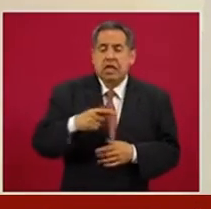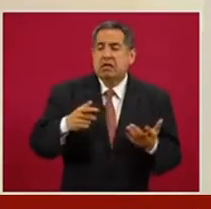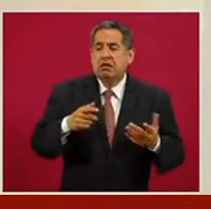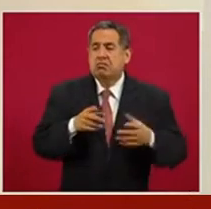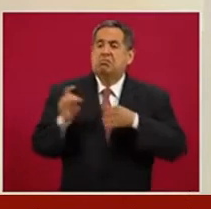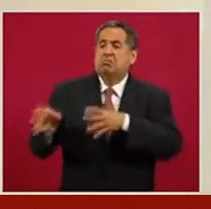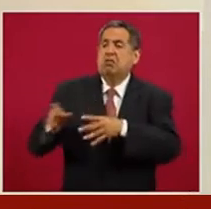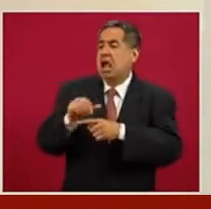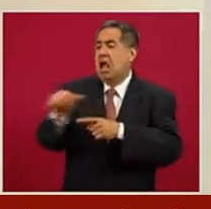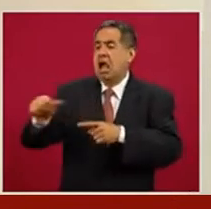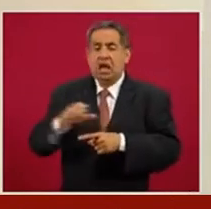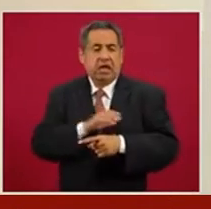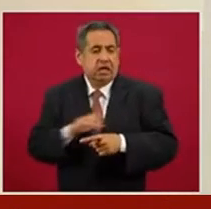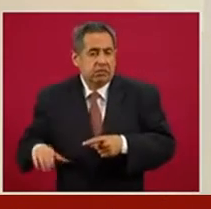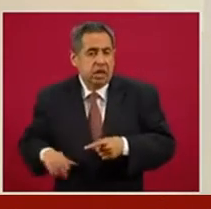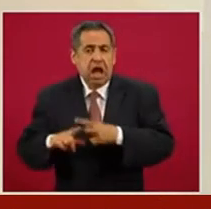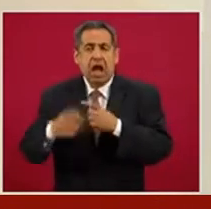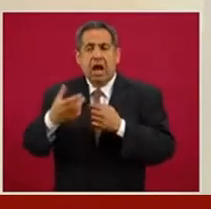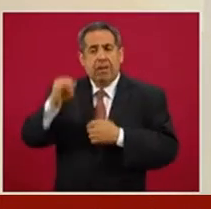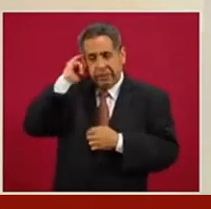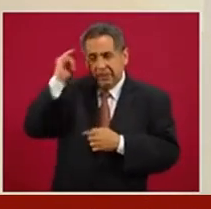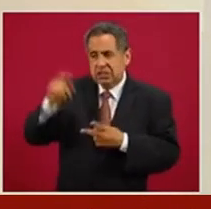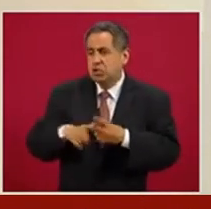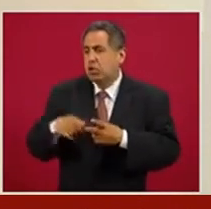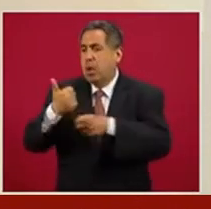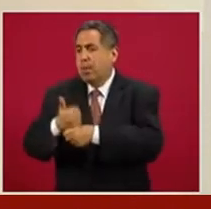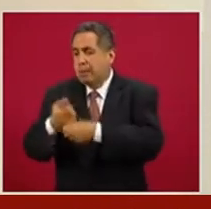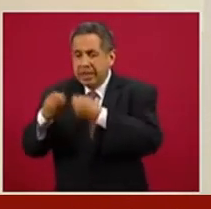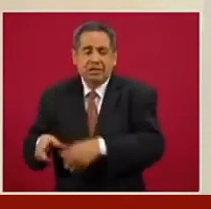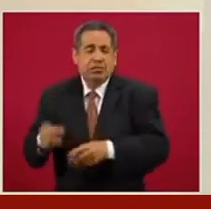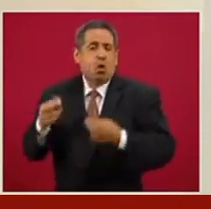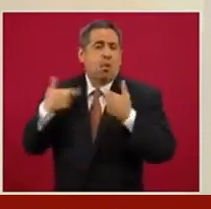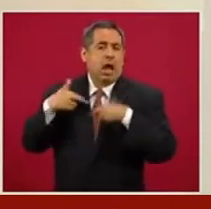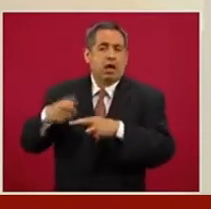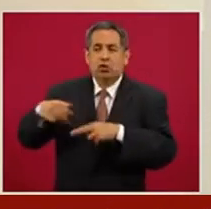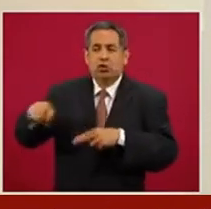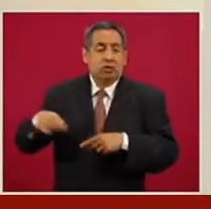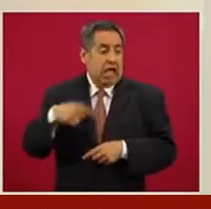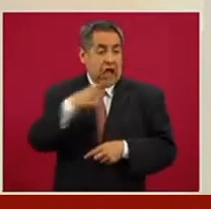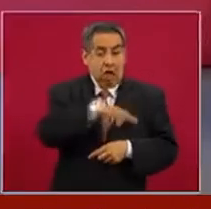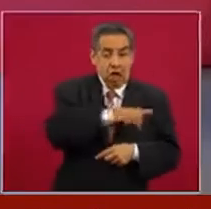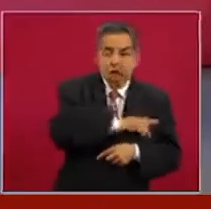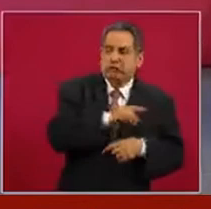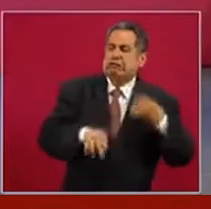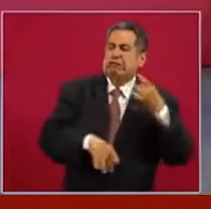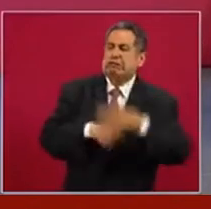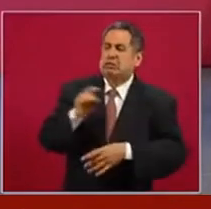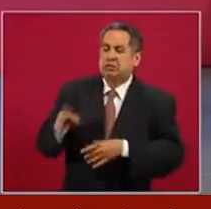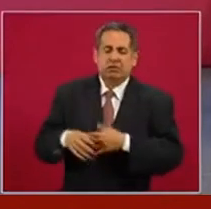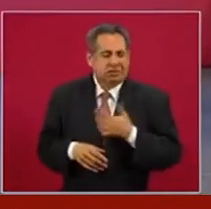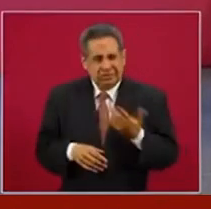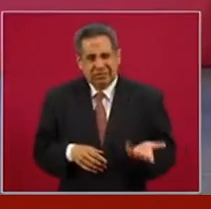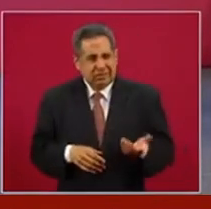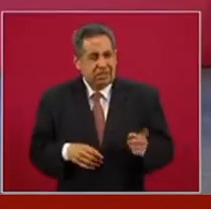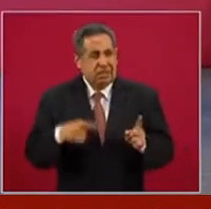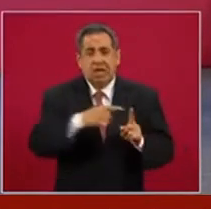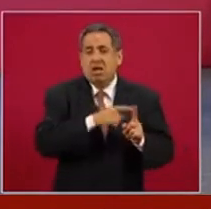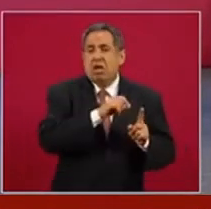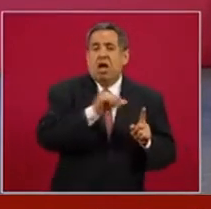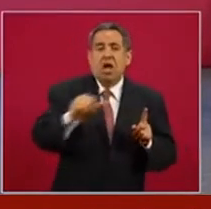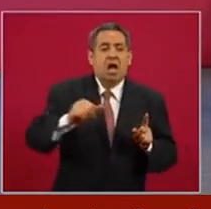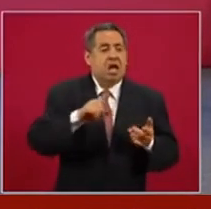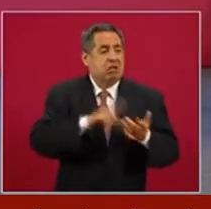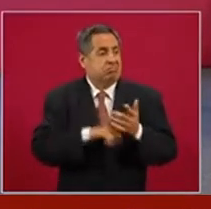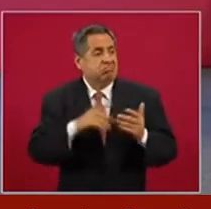presidenciales, campesinos en lucha, víctimas de la violencia o maestros en resistencia, quienes ensalzaron hasta la ignominia a gobernantes